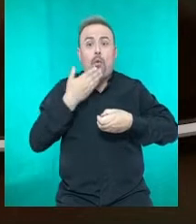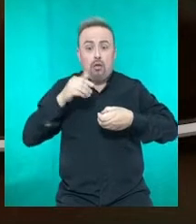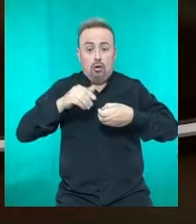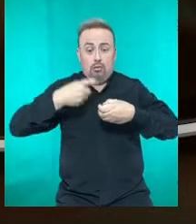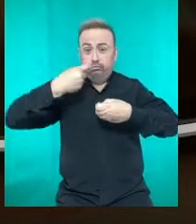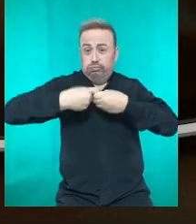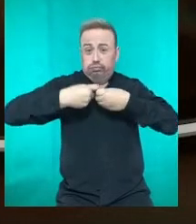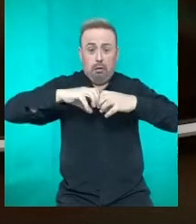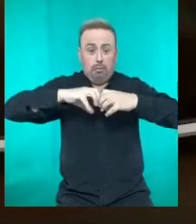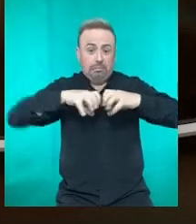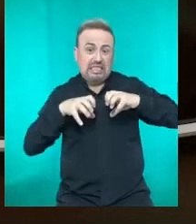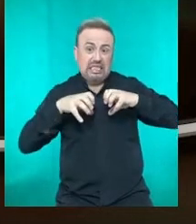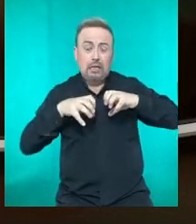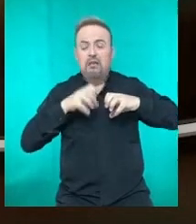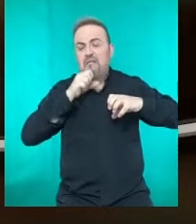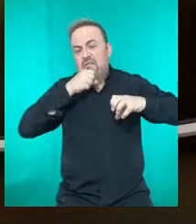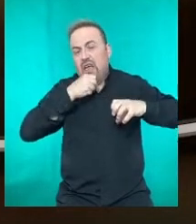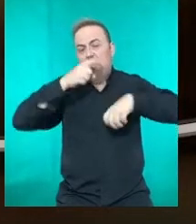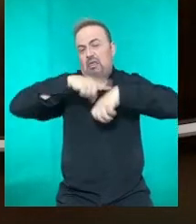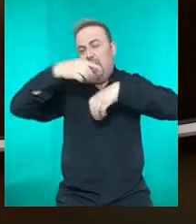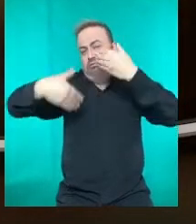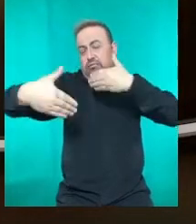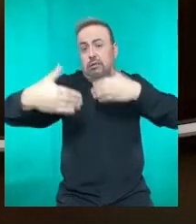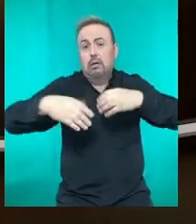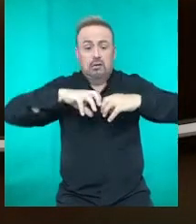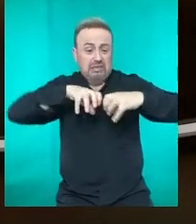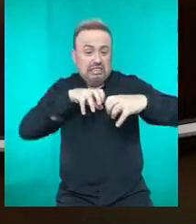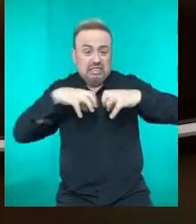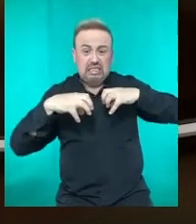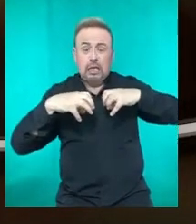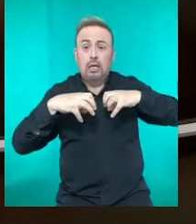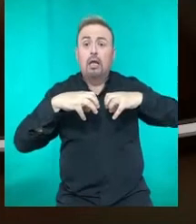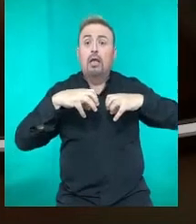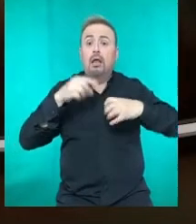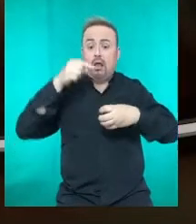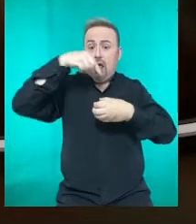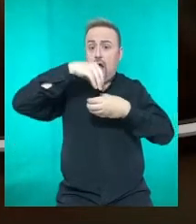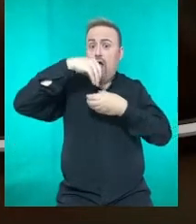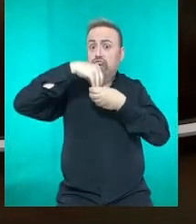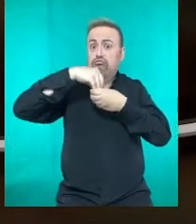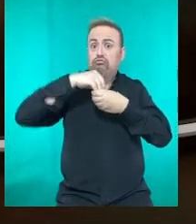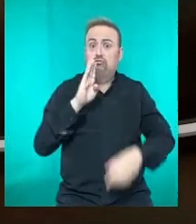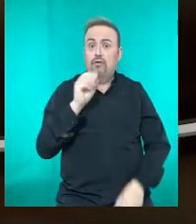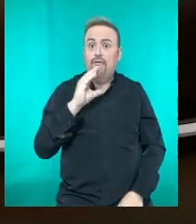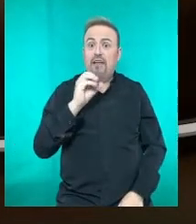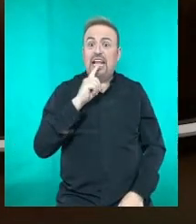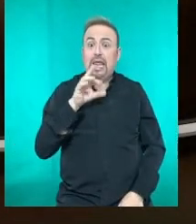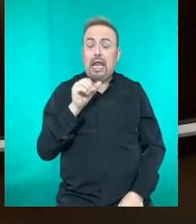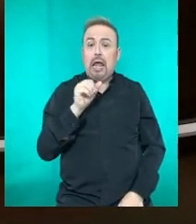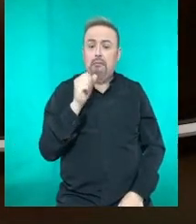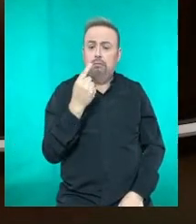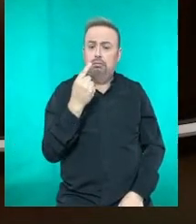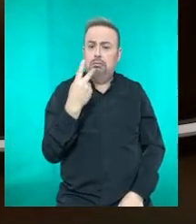se ve una grieta inicial, después a 1, 2 y 3 semanas, A la tercera semana, bueno, y a la segunda se empieza a